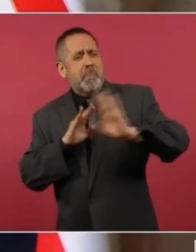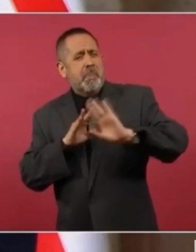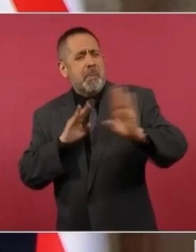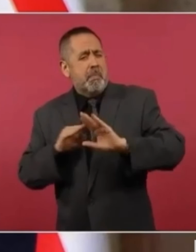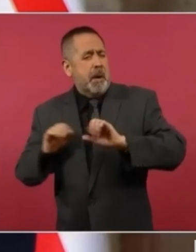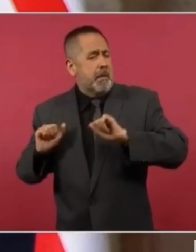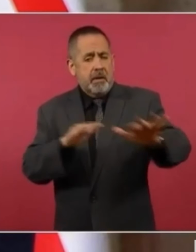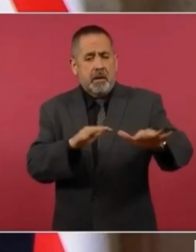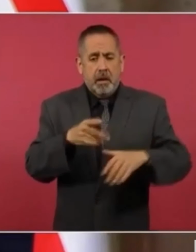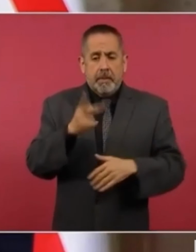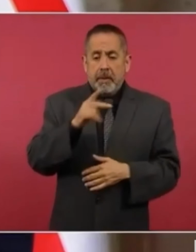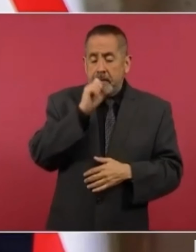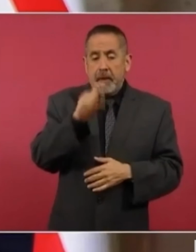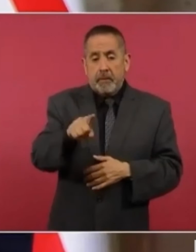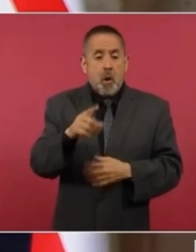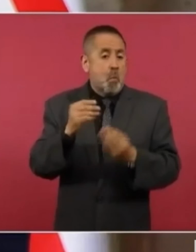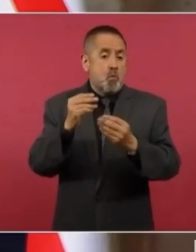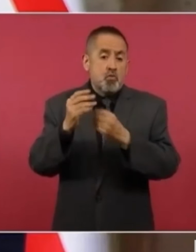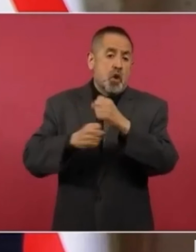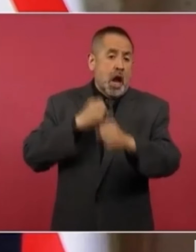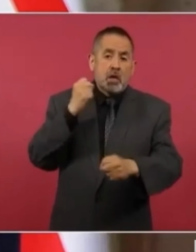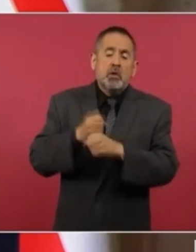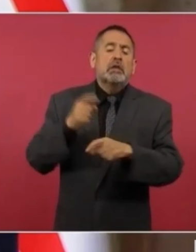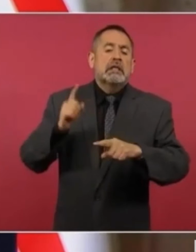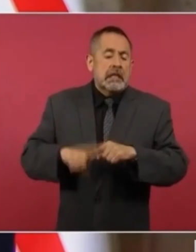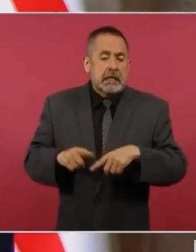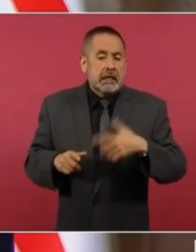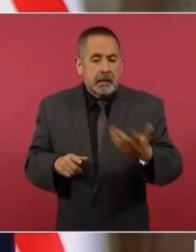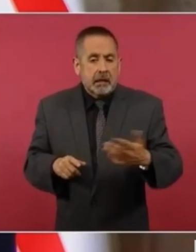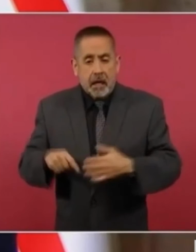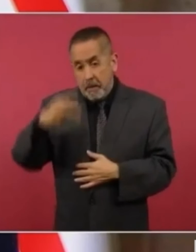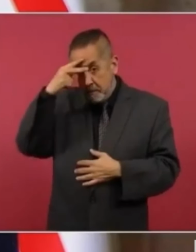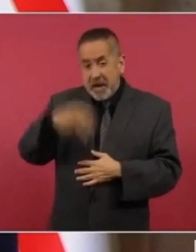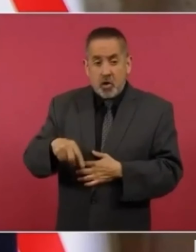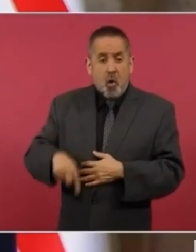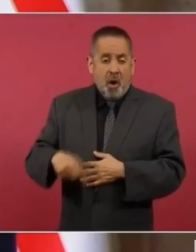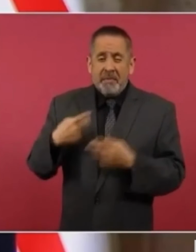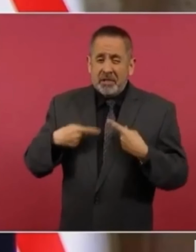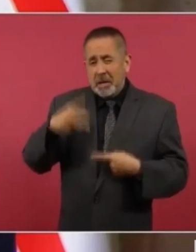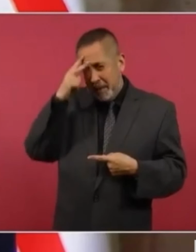pero también durante mucho tiempo de mexicanos